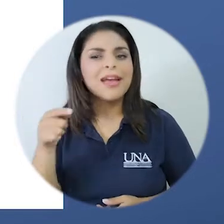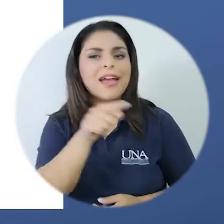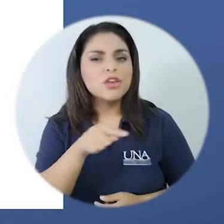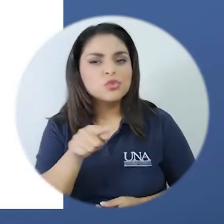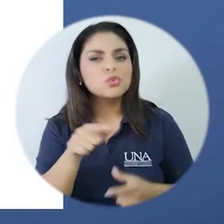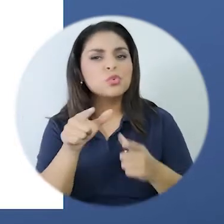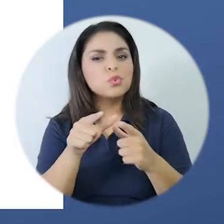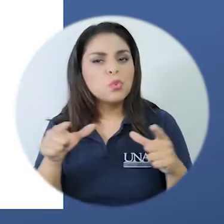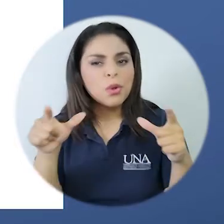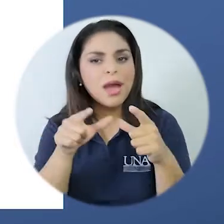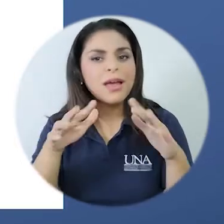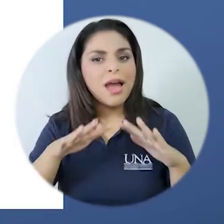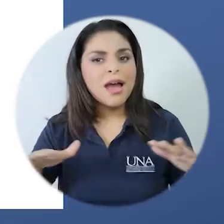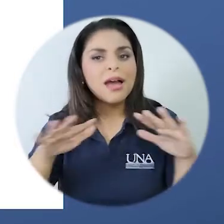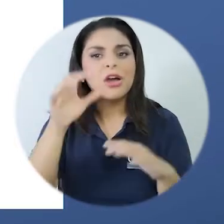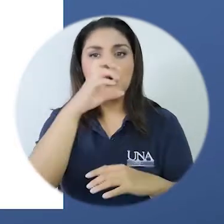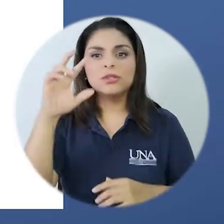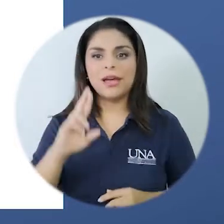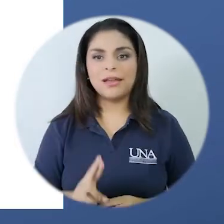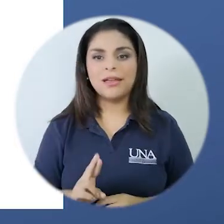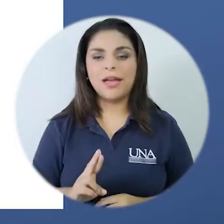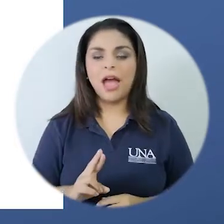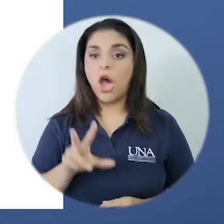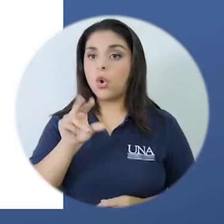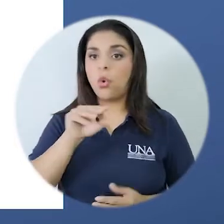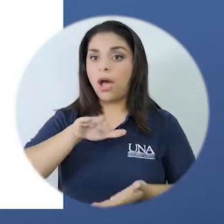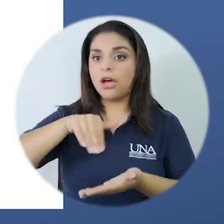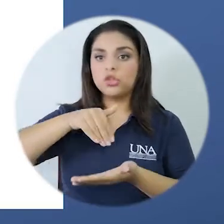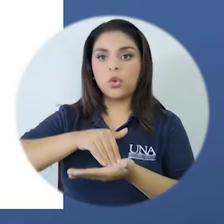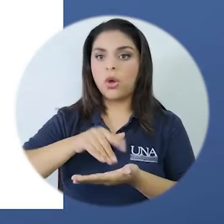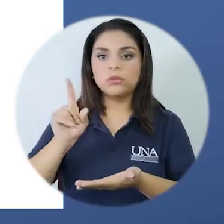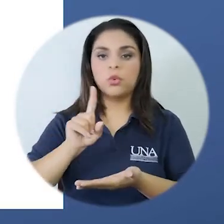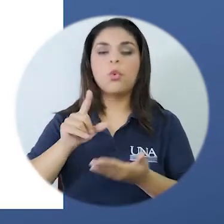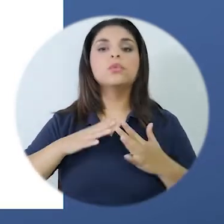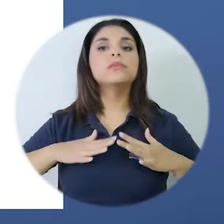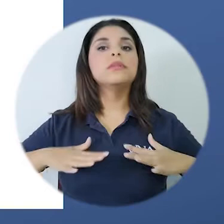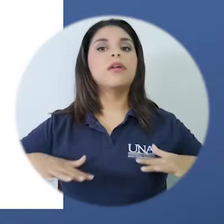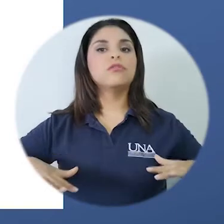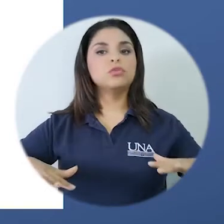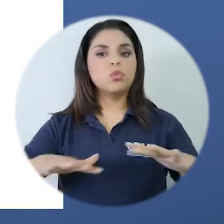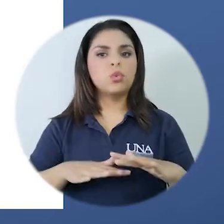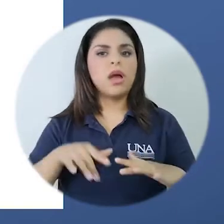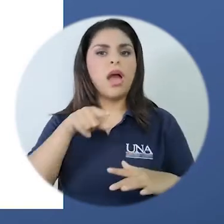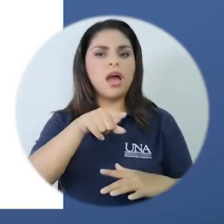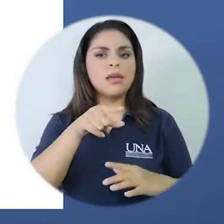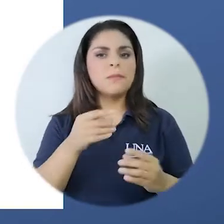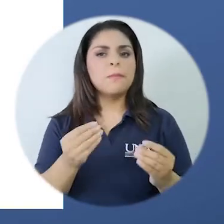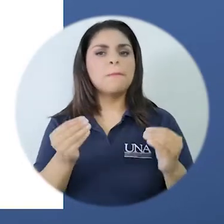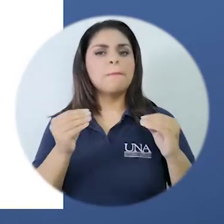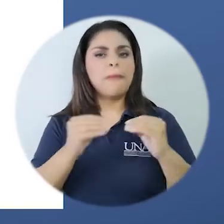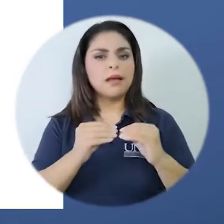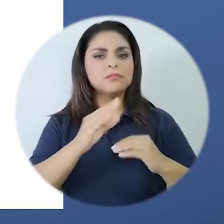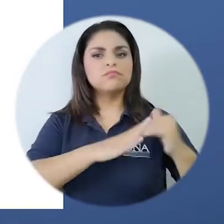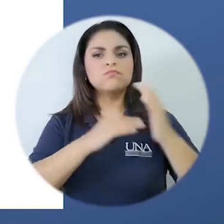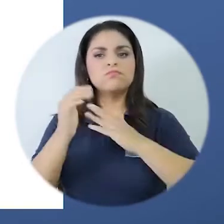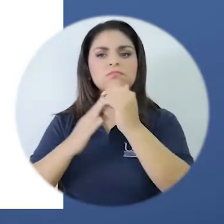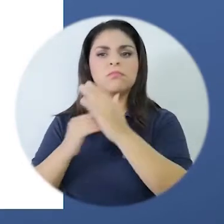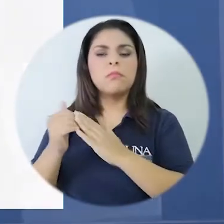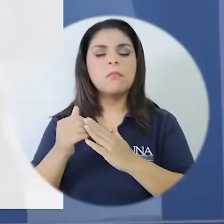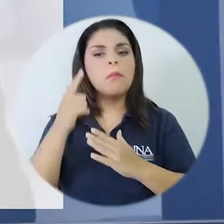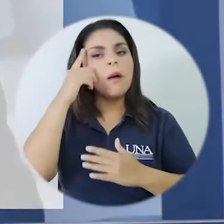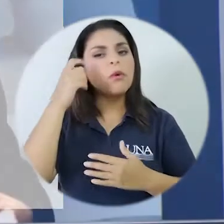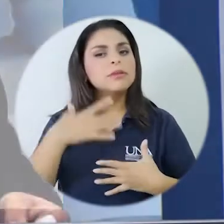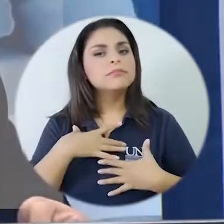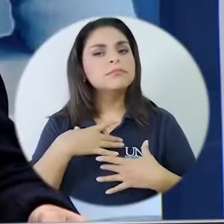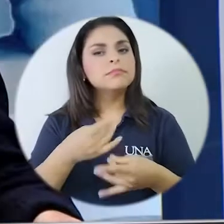lugares espaciales geográficamente Costa Rica? Casi ni hablando de cantones, casi hablando de territorios donde está impactando malas construcciones.